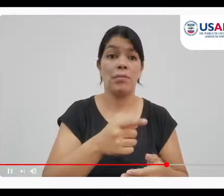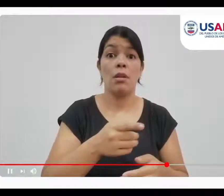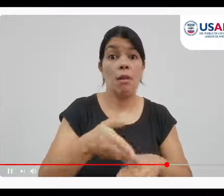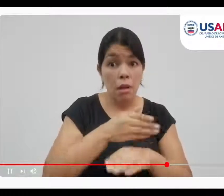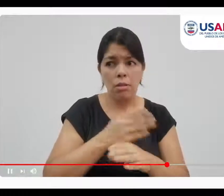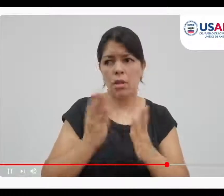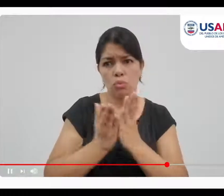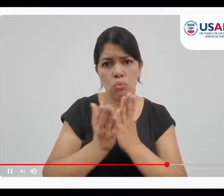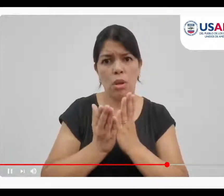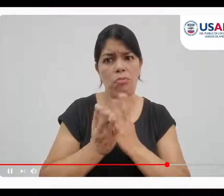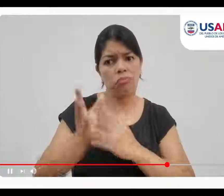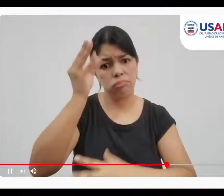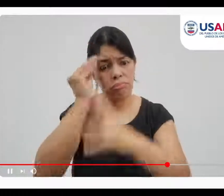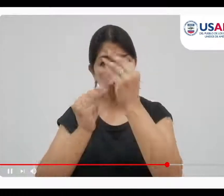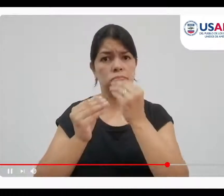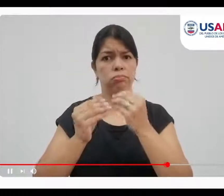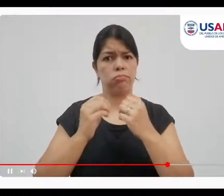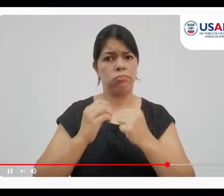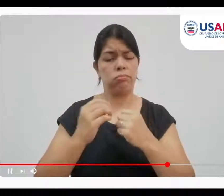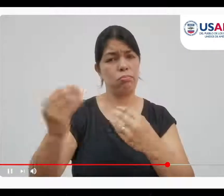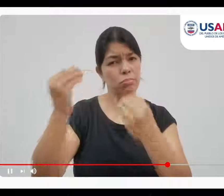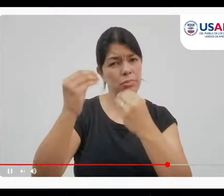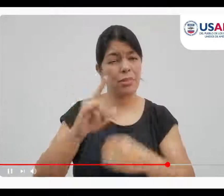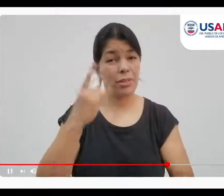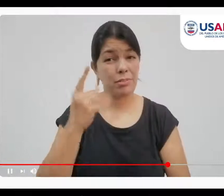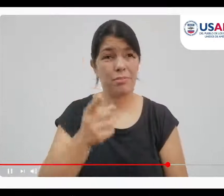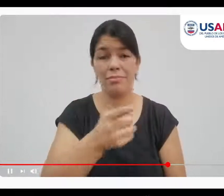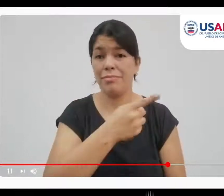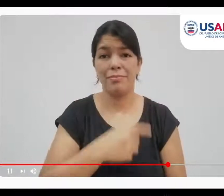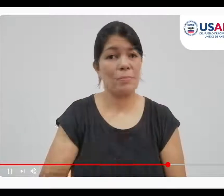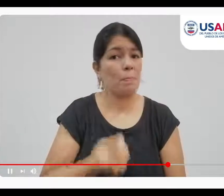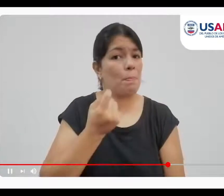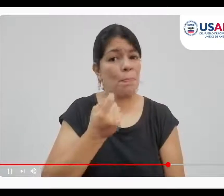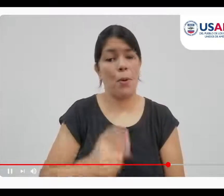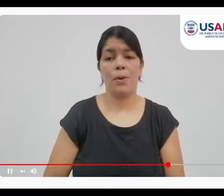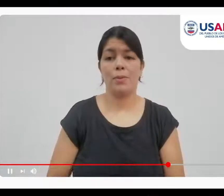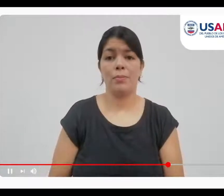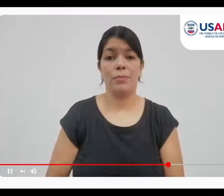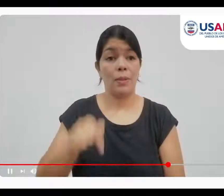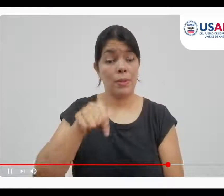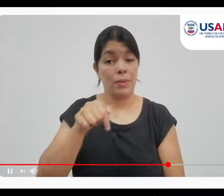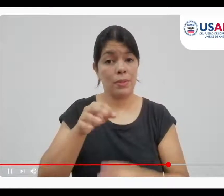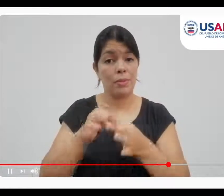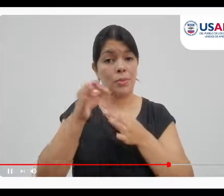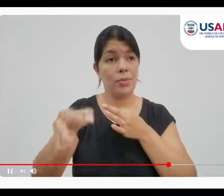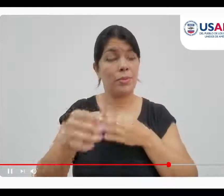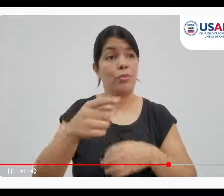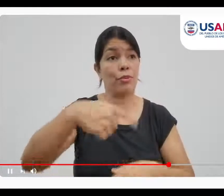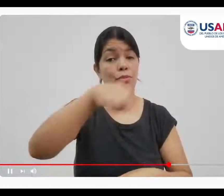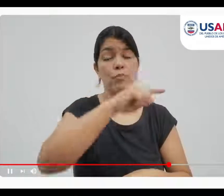son personas que se han preparado, que han estudiado. Son pocas las personas en el municipio que, por decir,